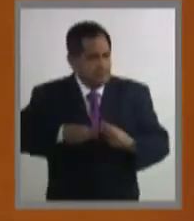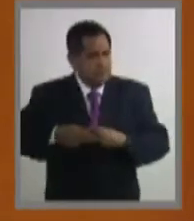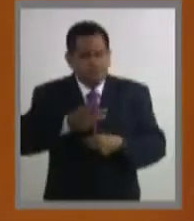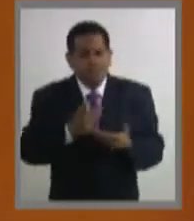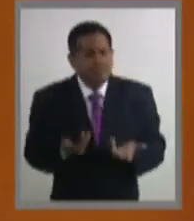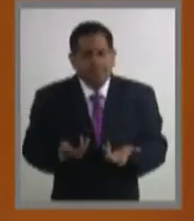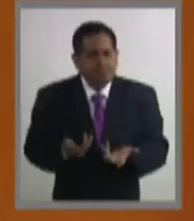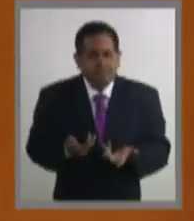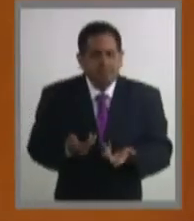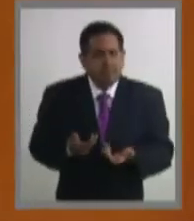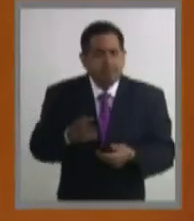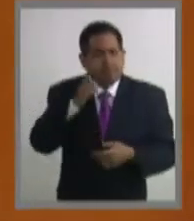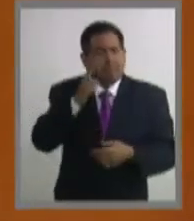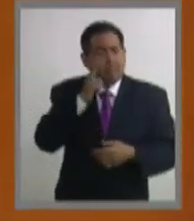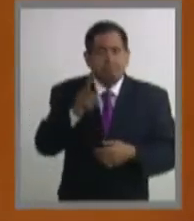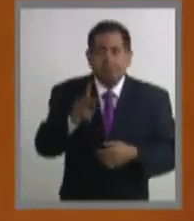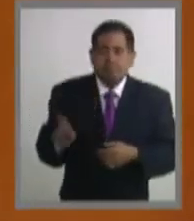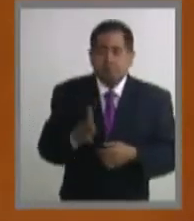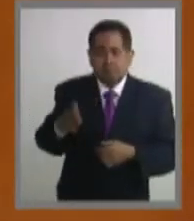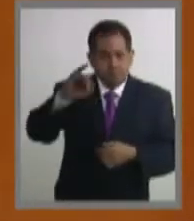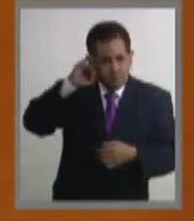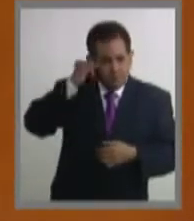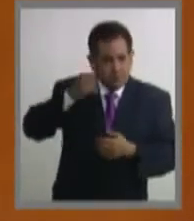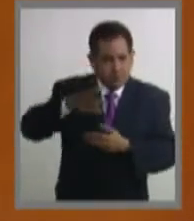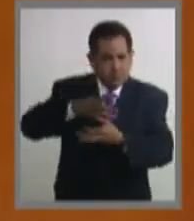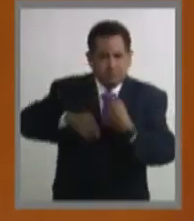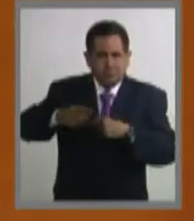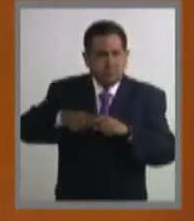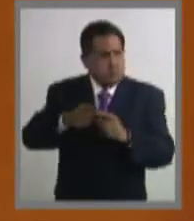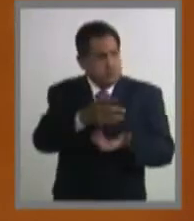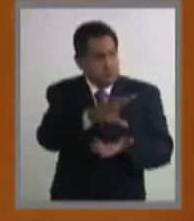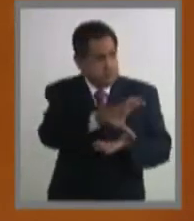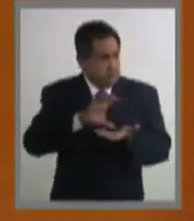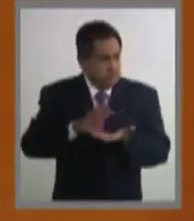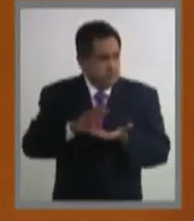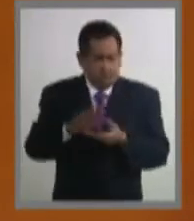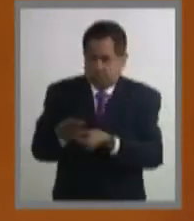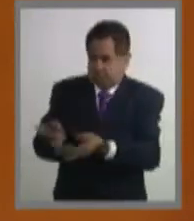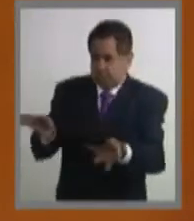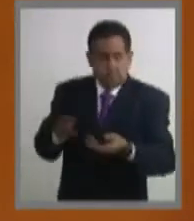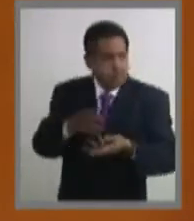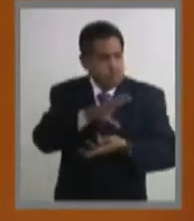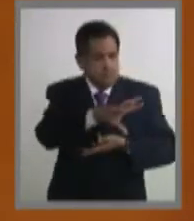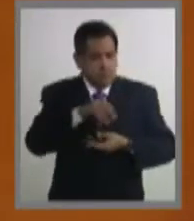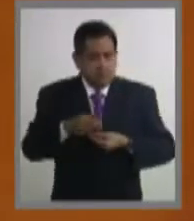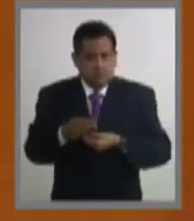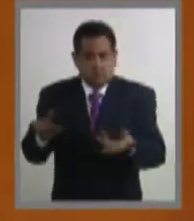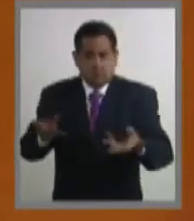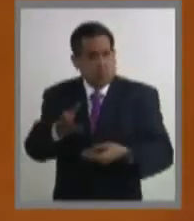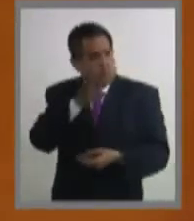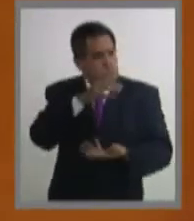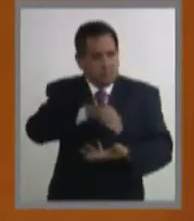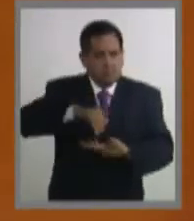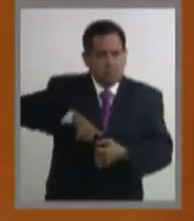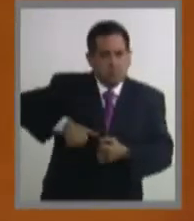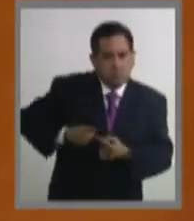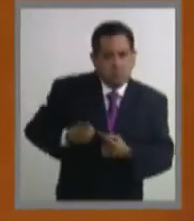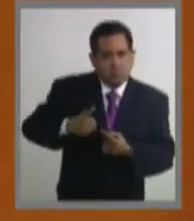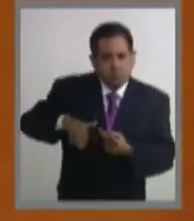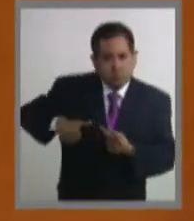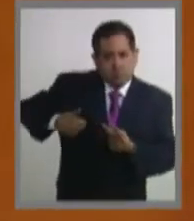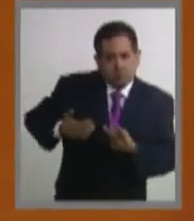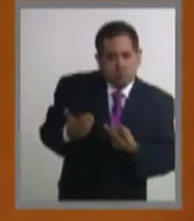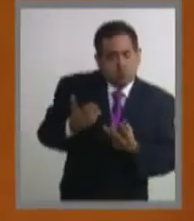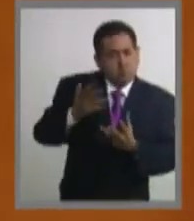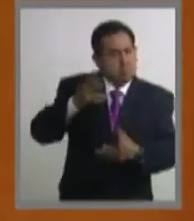Generalmente los pueblos indígenas tienen una economía distributiva, de tal manera que almacenar para ellos no es un valor o